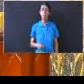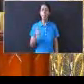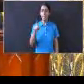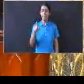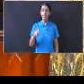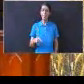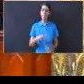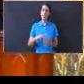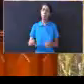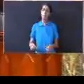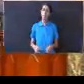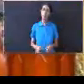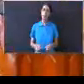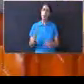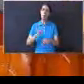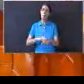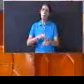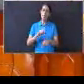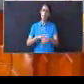grande que yo.